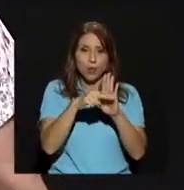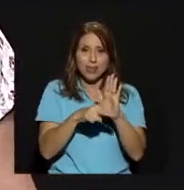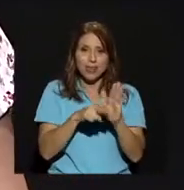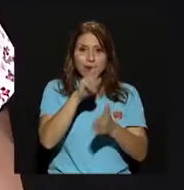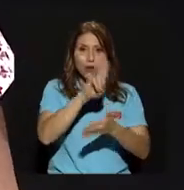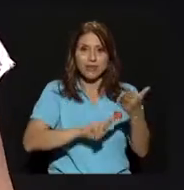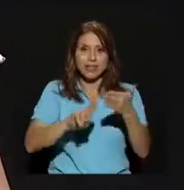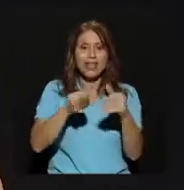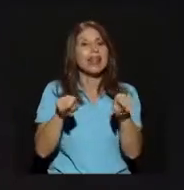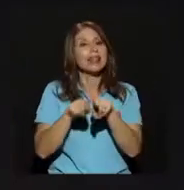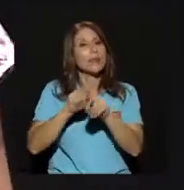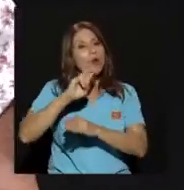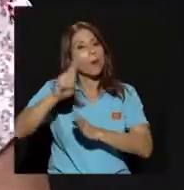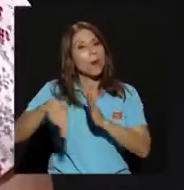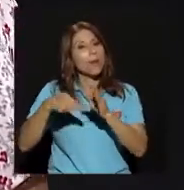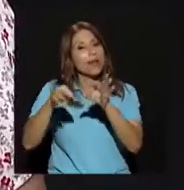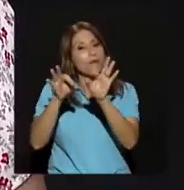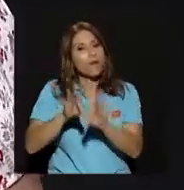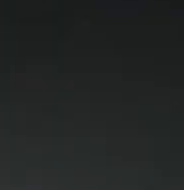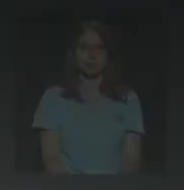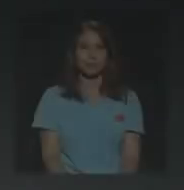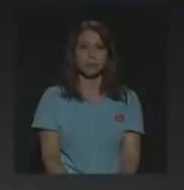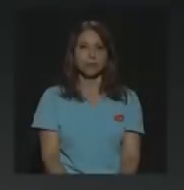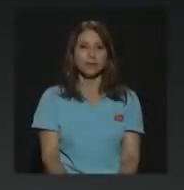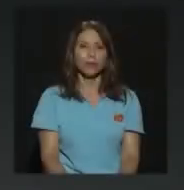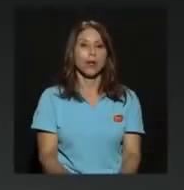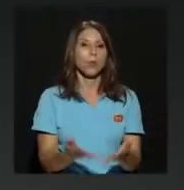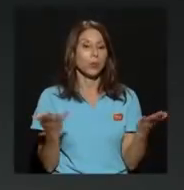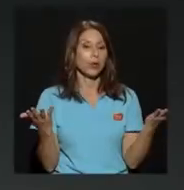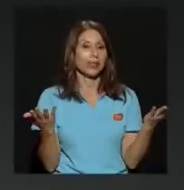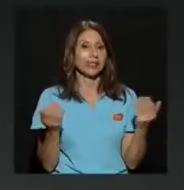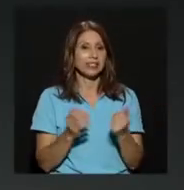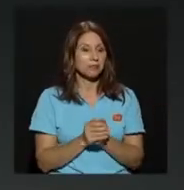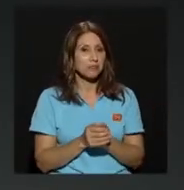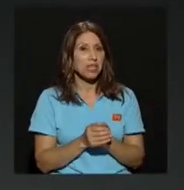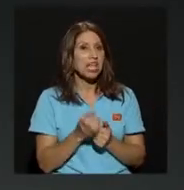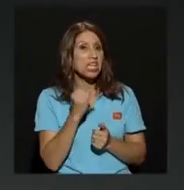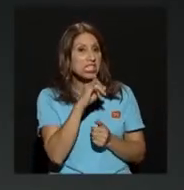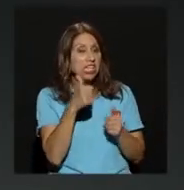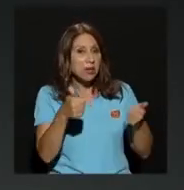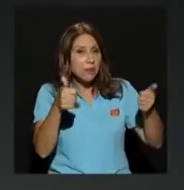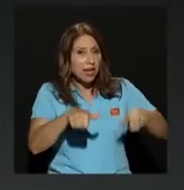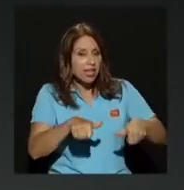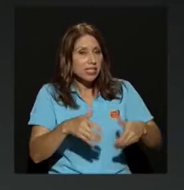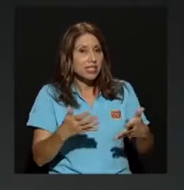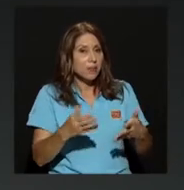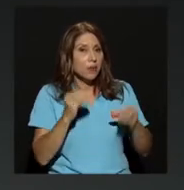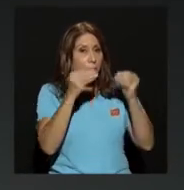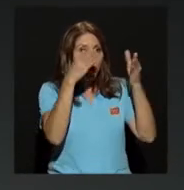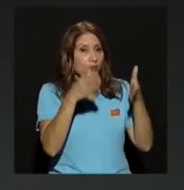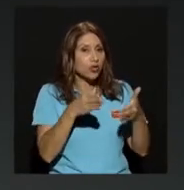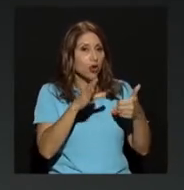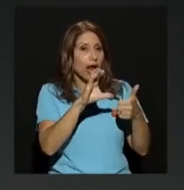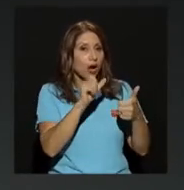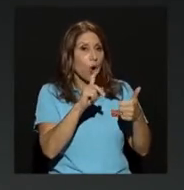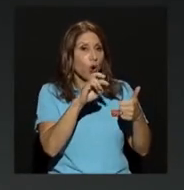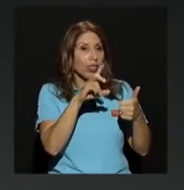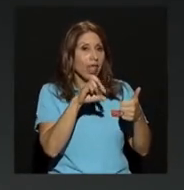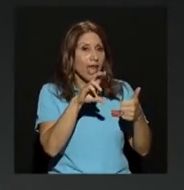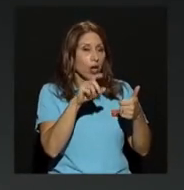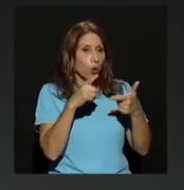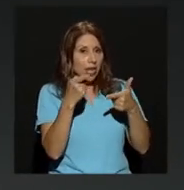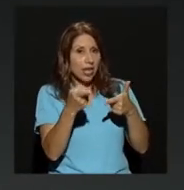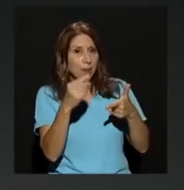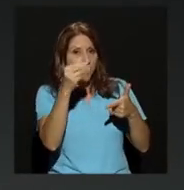un papel fundamental con la relación con la sociedad. Pues si le parece, profesora Cordero y